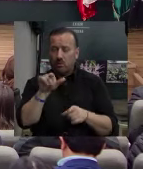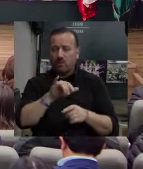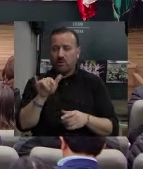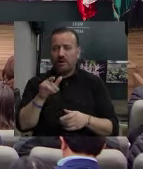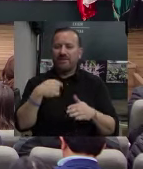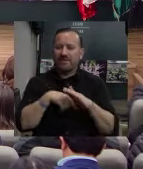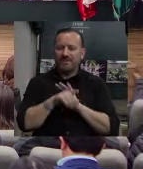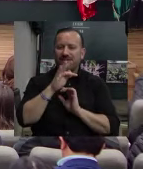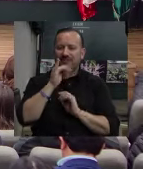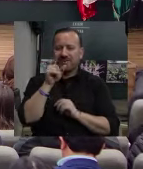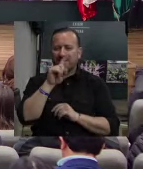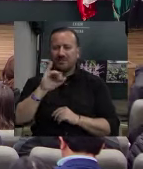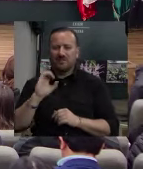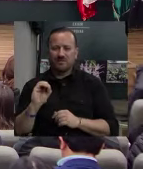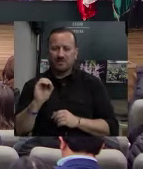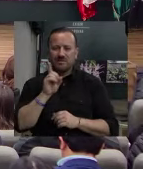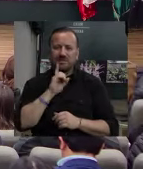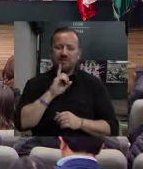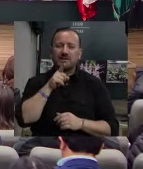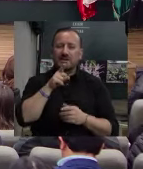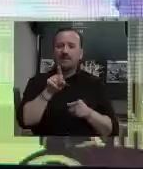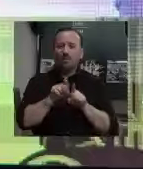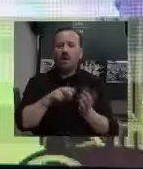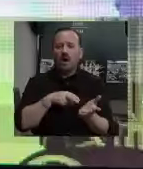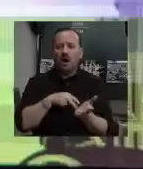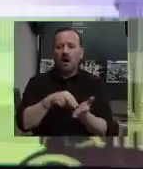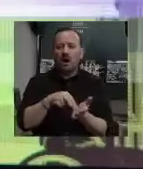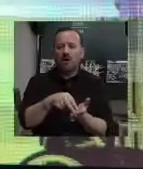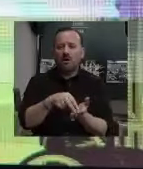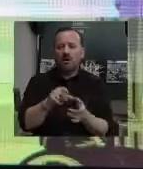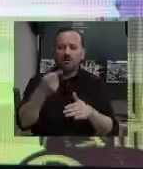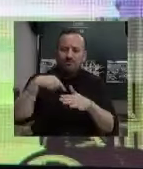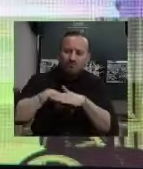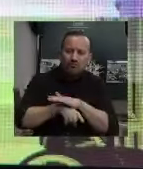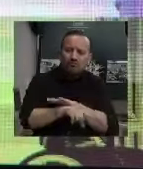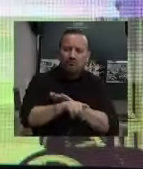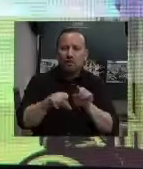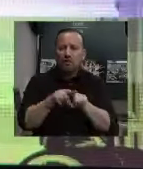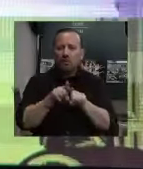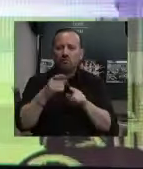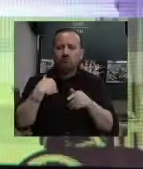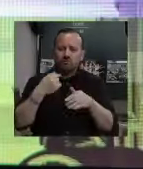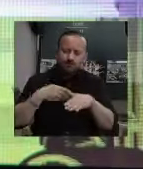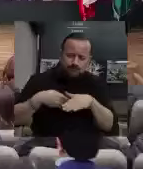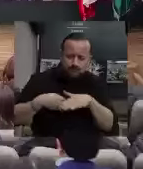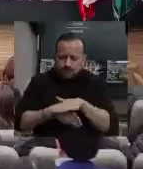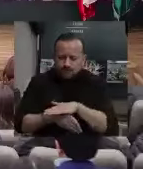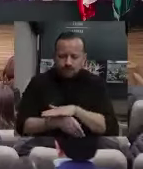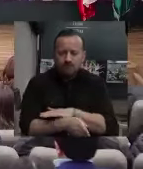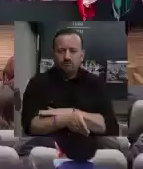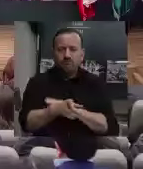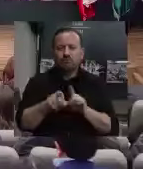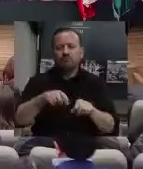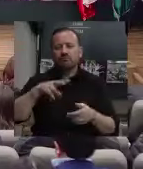dentro de lo físico Ese es el camino al dentro al hacia dentro es la razón